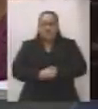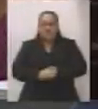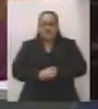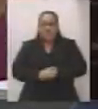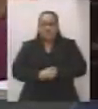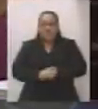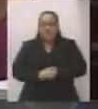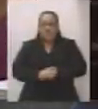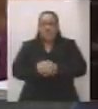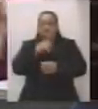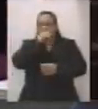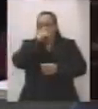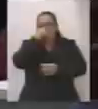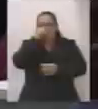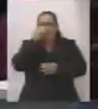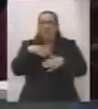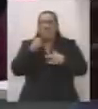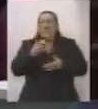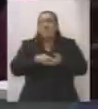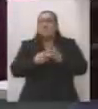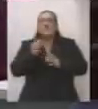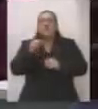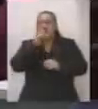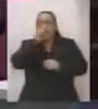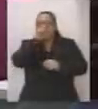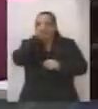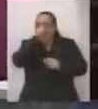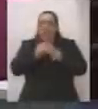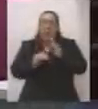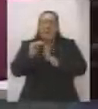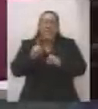aumentado. Me atrevería a decir que de repente sí han aumentado.